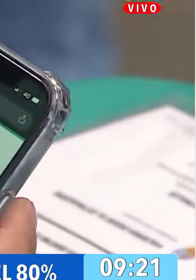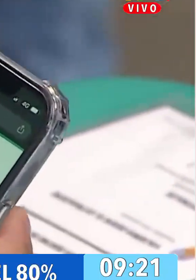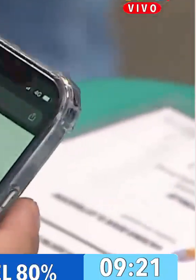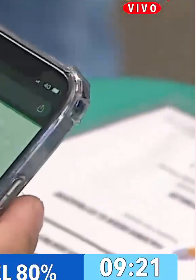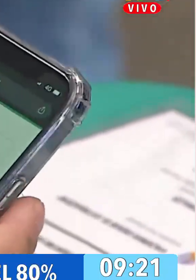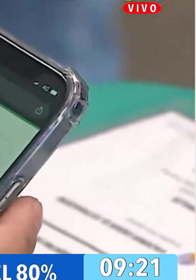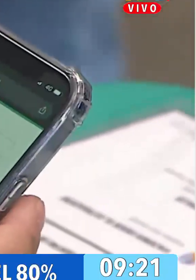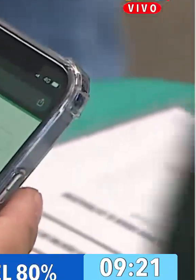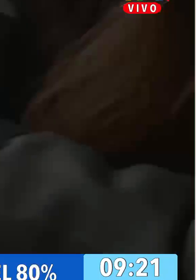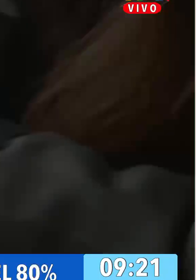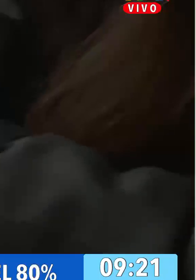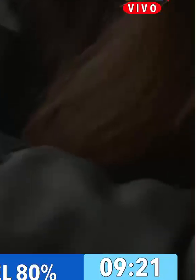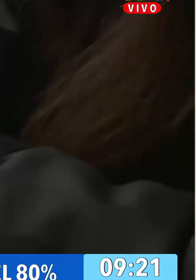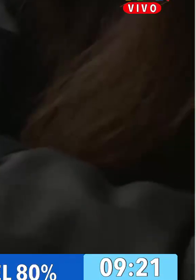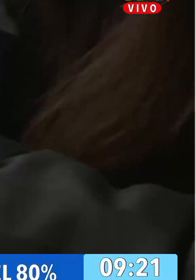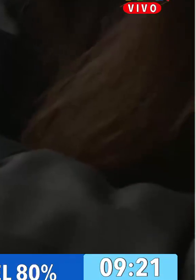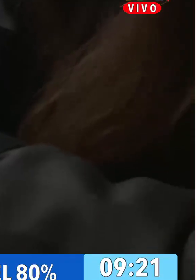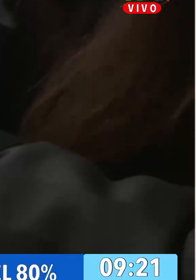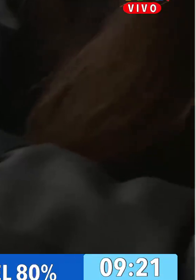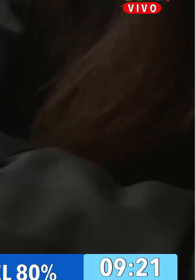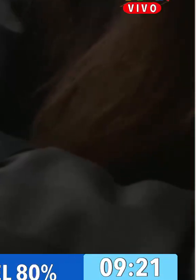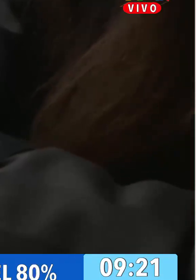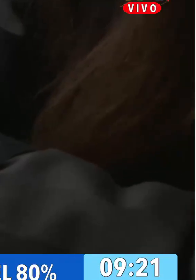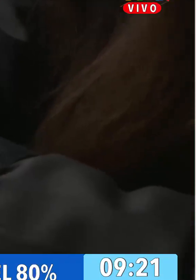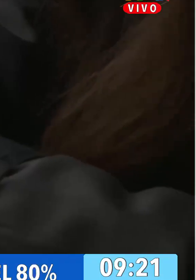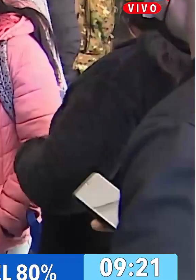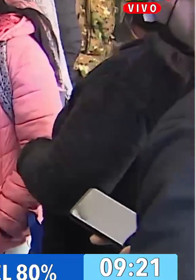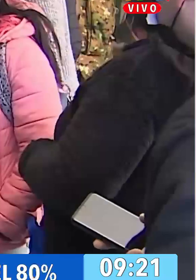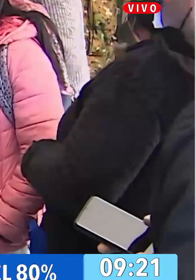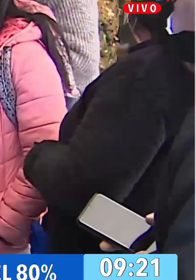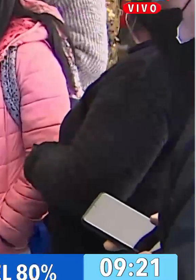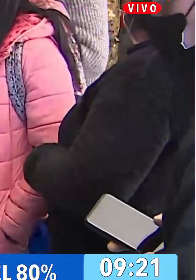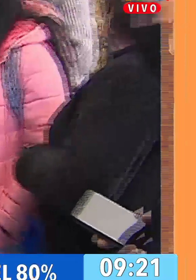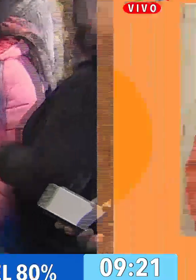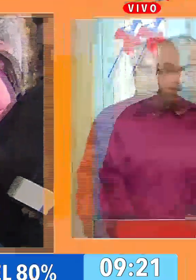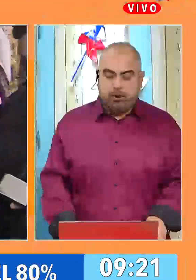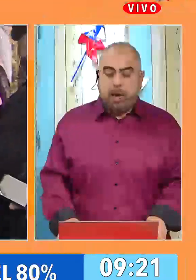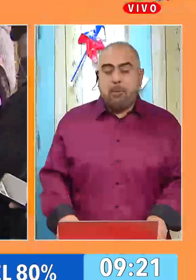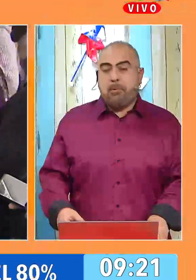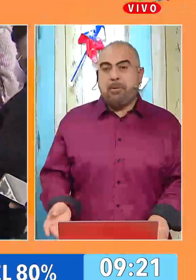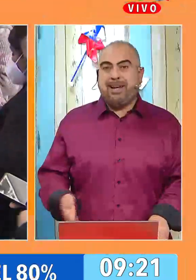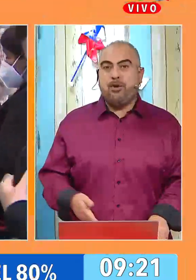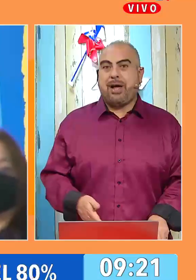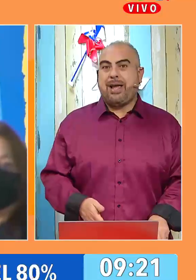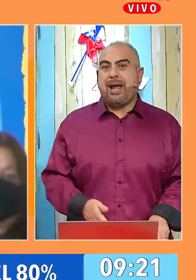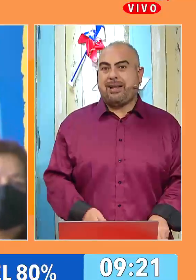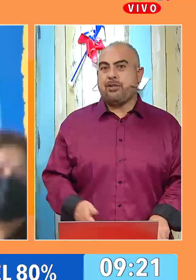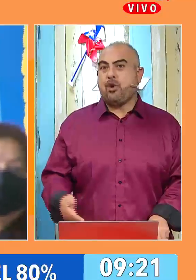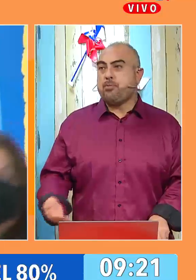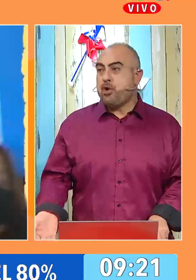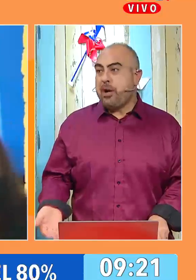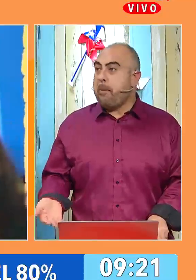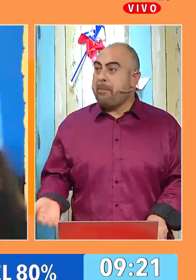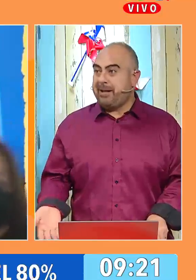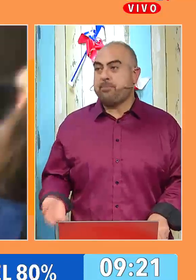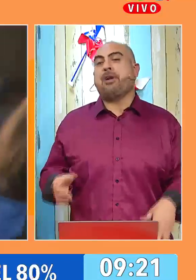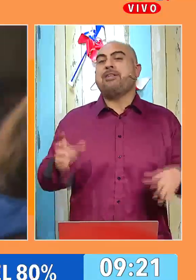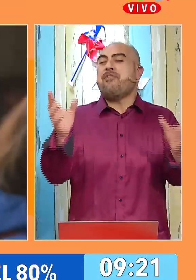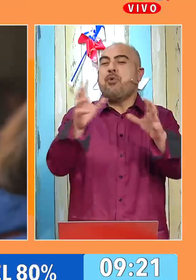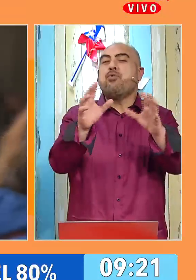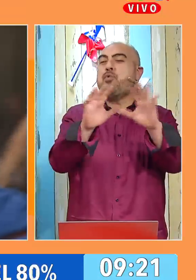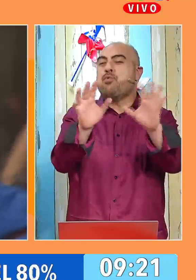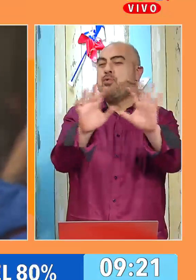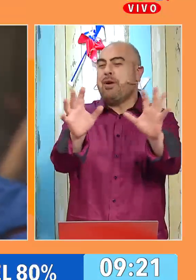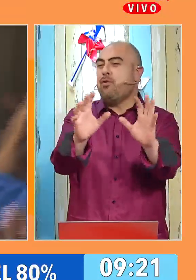Era muy caro entre el hotel y el avión y eran solo dos noches. Entonces lo encontré bastante caro. Pero me imagino que hay hartas opciones más,